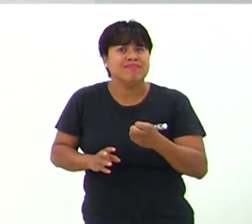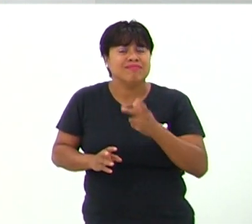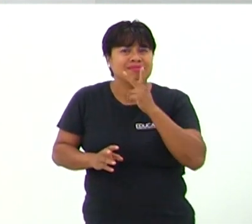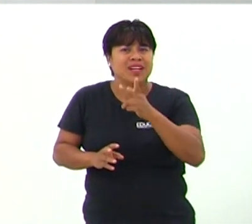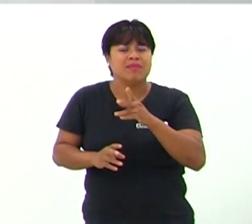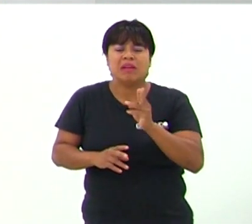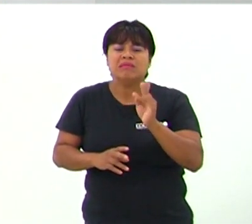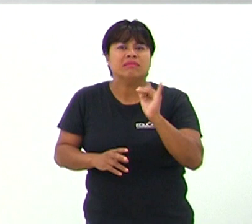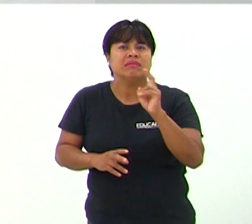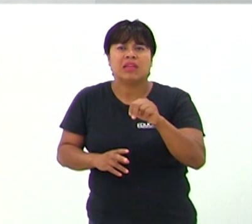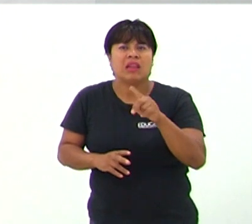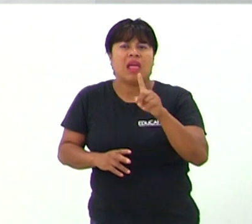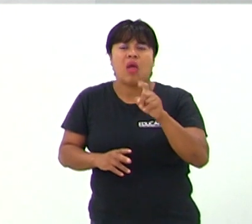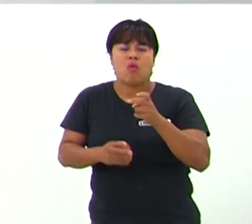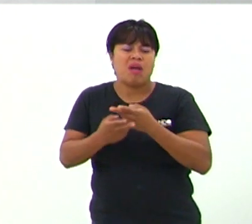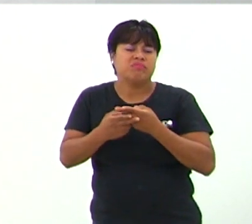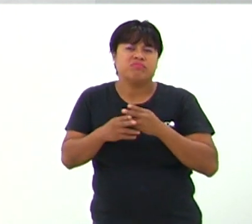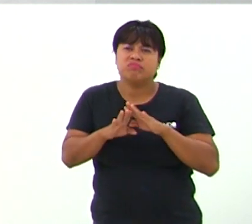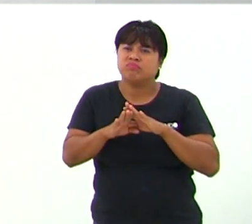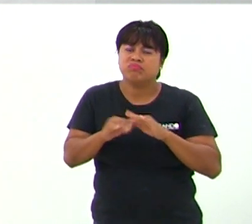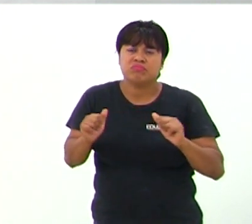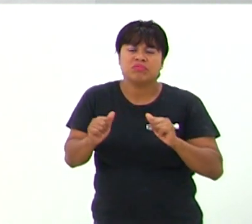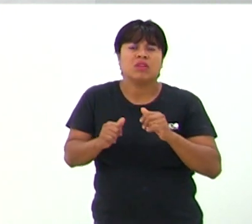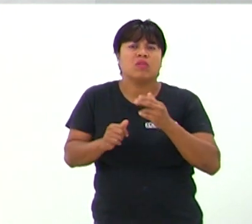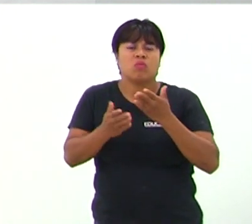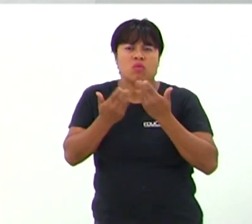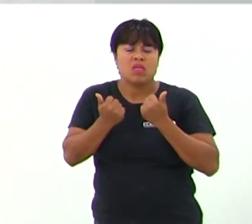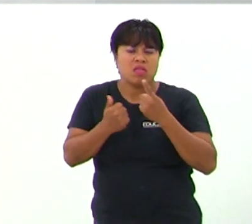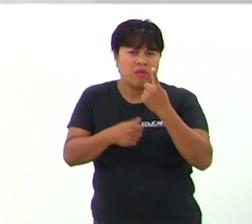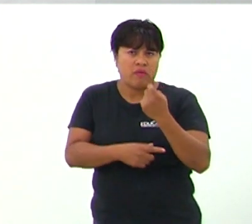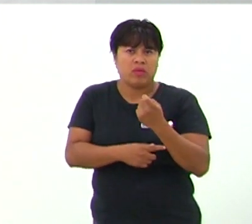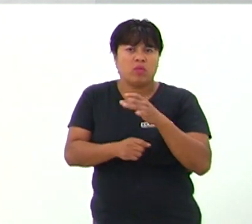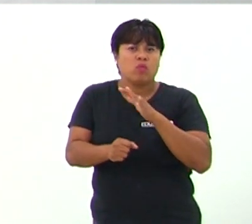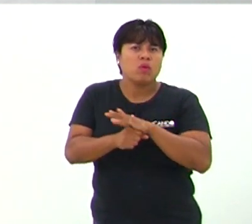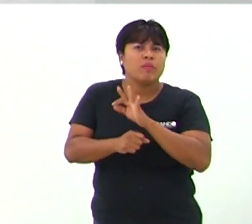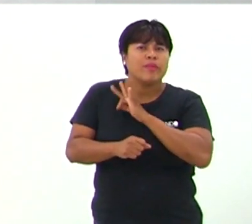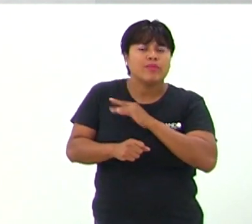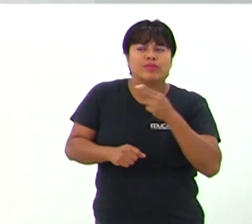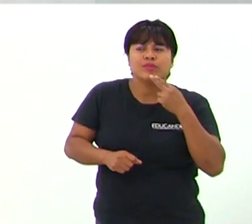¿bien? ¿Qué adjetivo podemos utilizar?